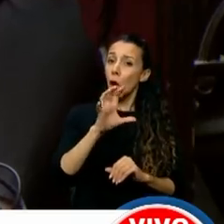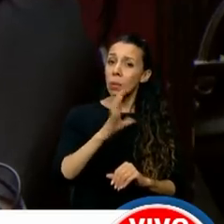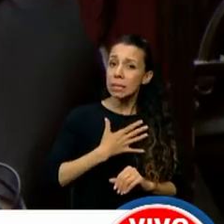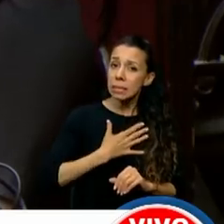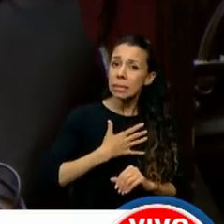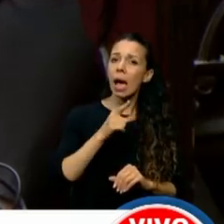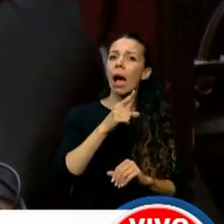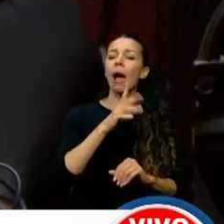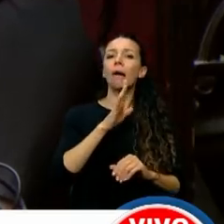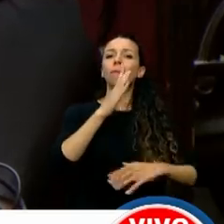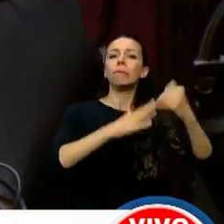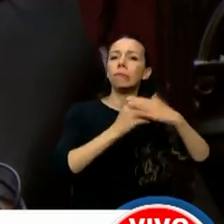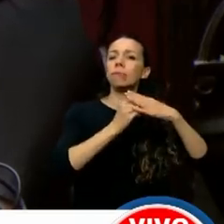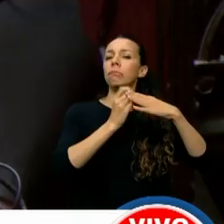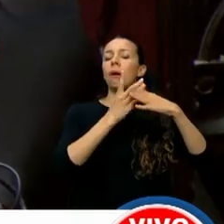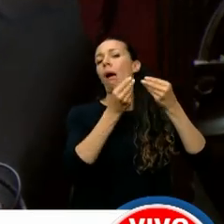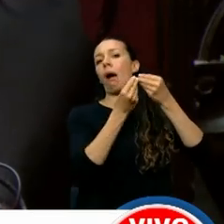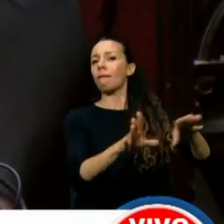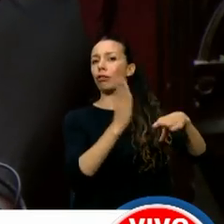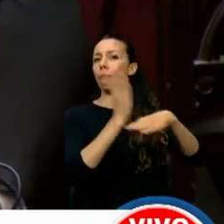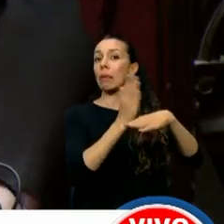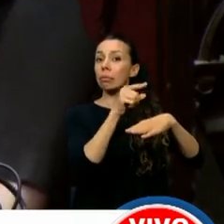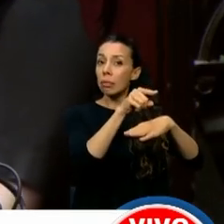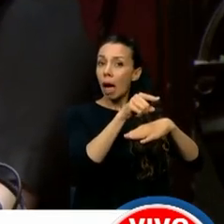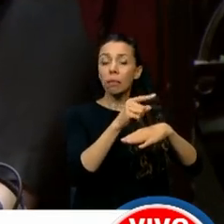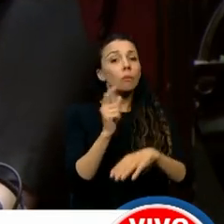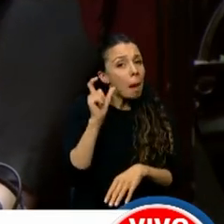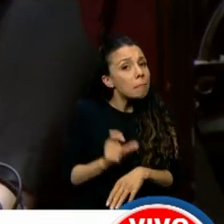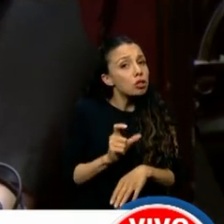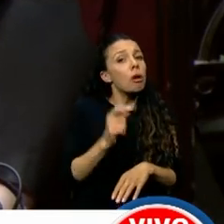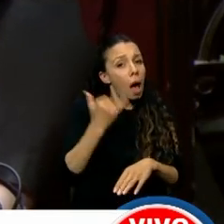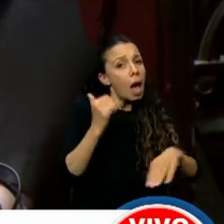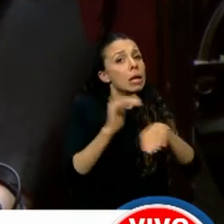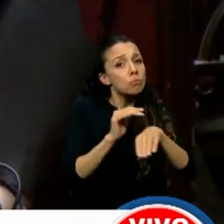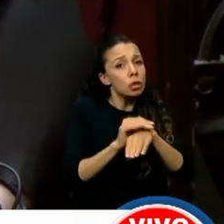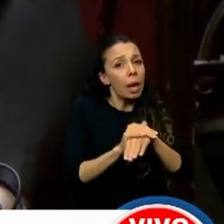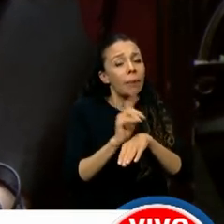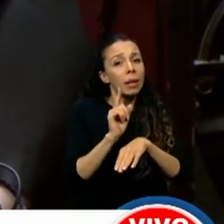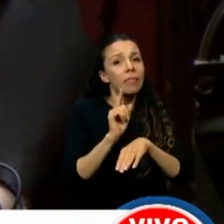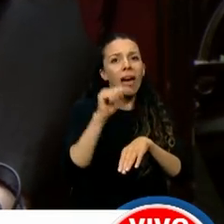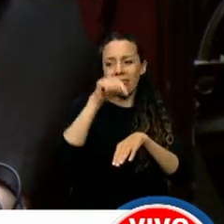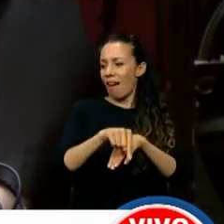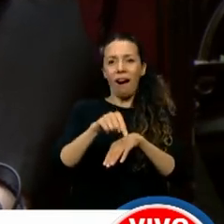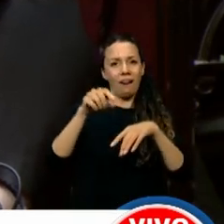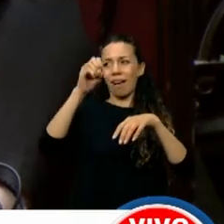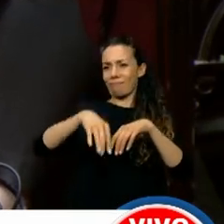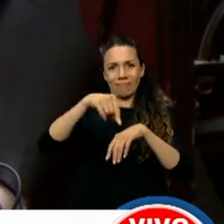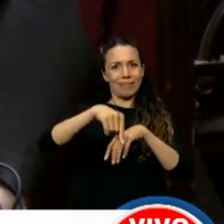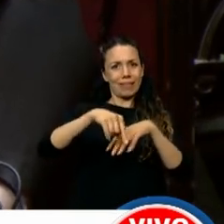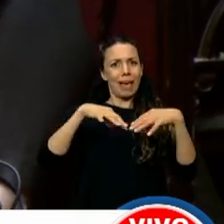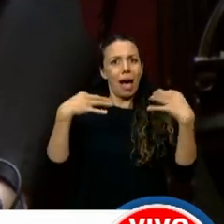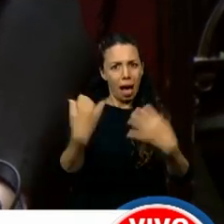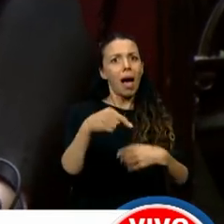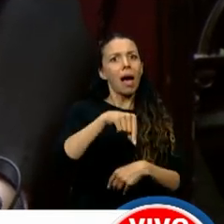y lo dejó alguien con responsabilidad que ahora va a compartir con nosotros este recinto como el legislador